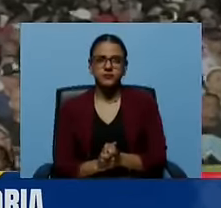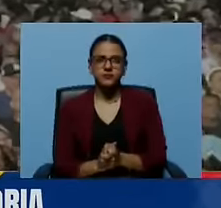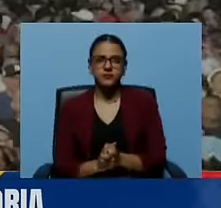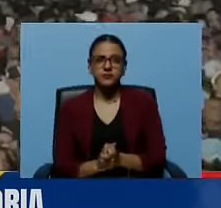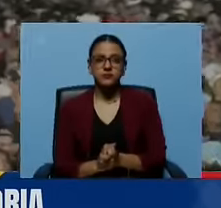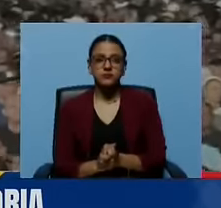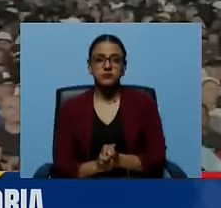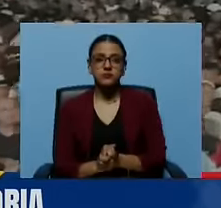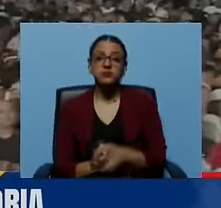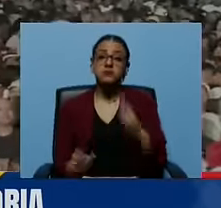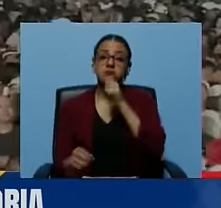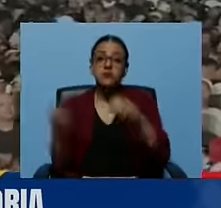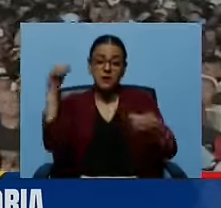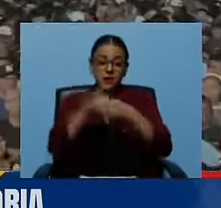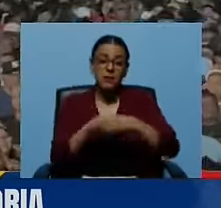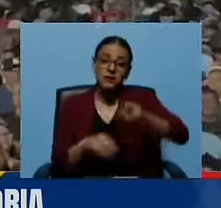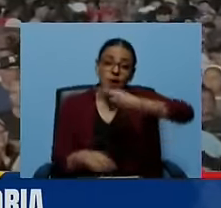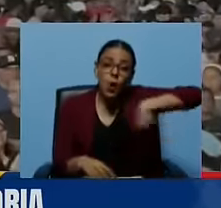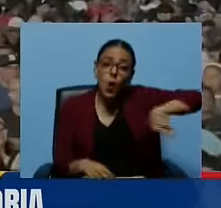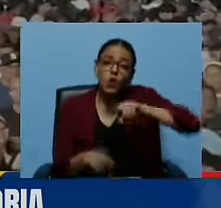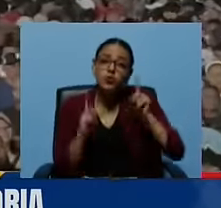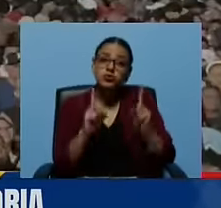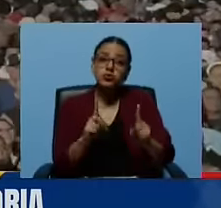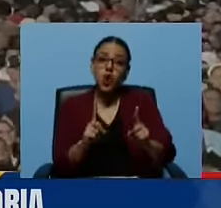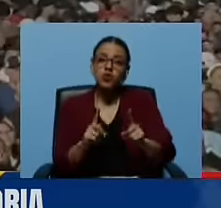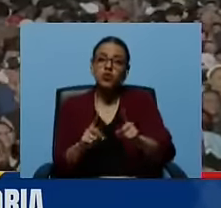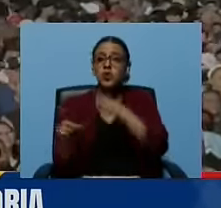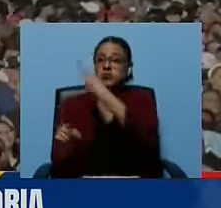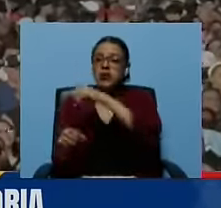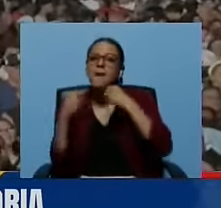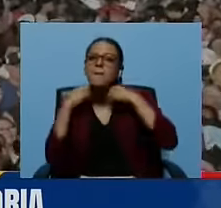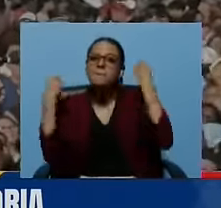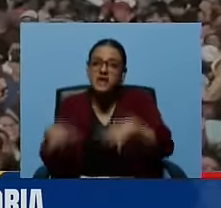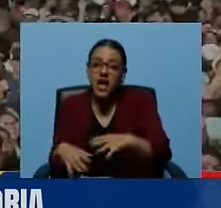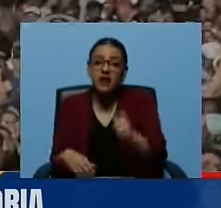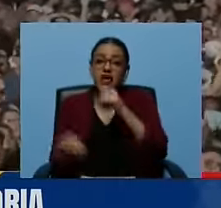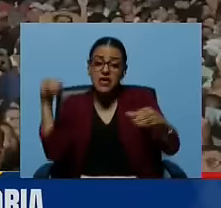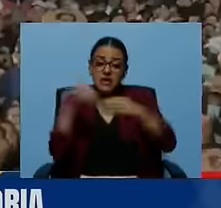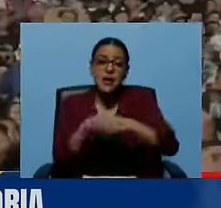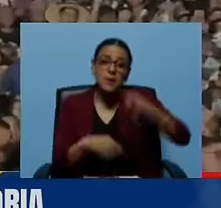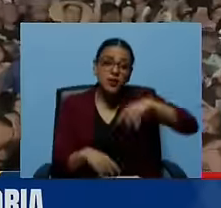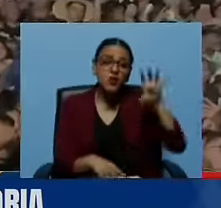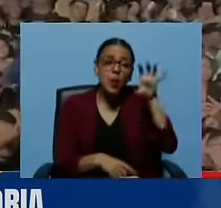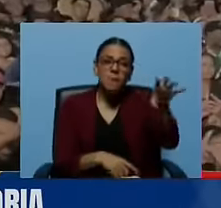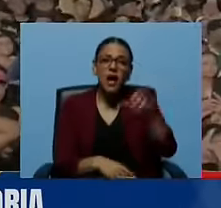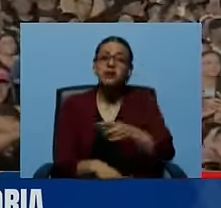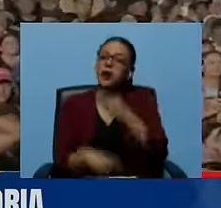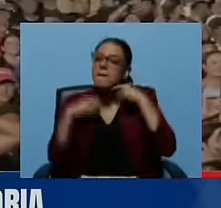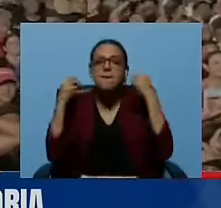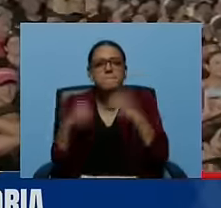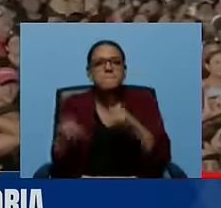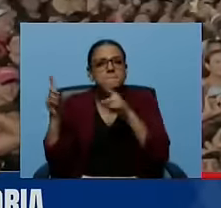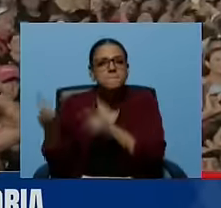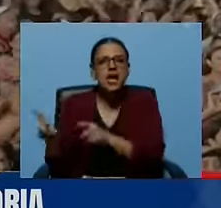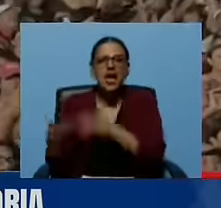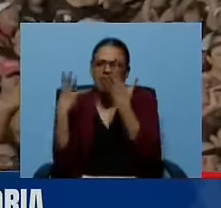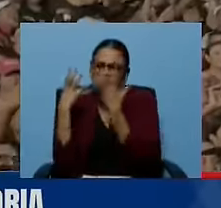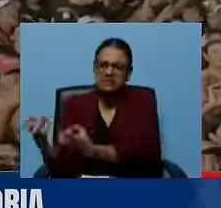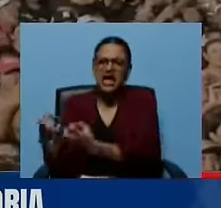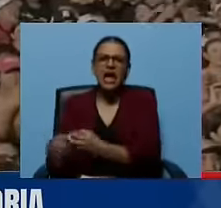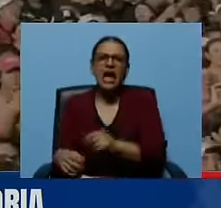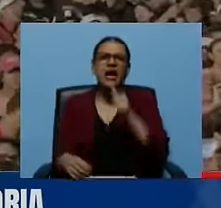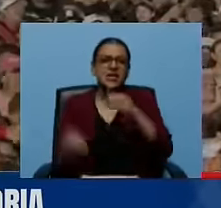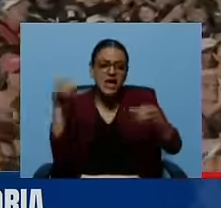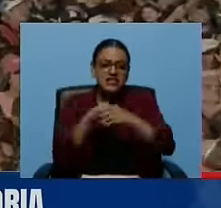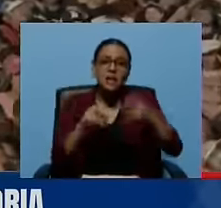El que se mete con nosotros, el que se mete con la patria, el que se mete